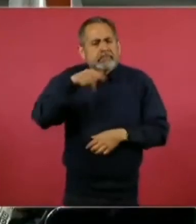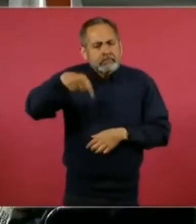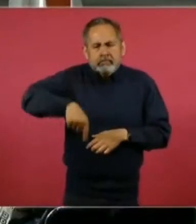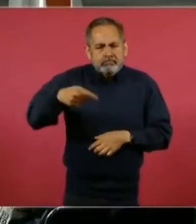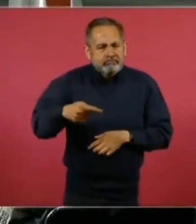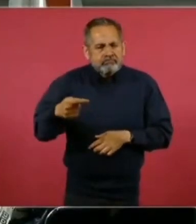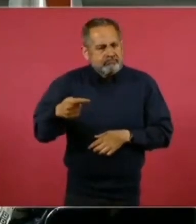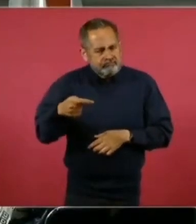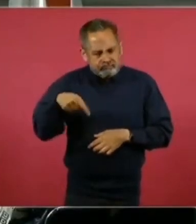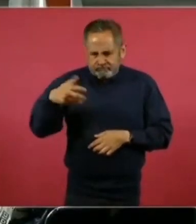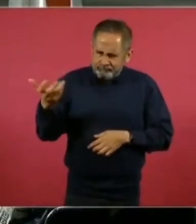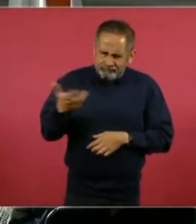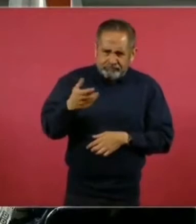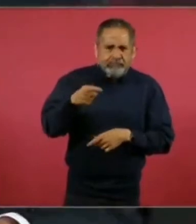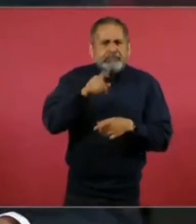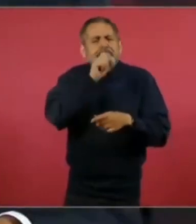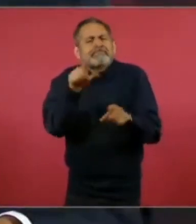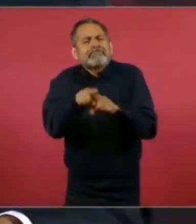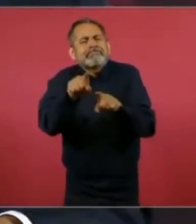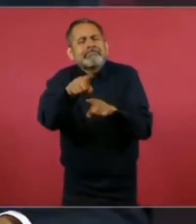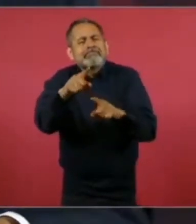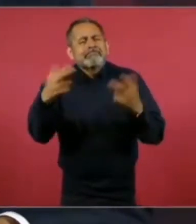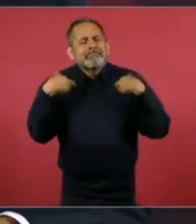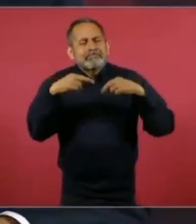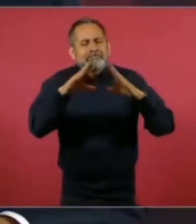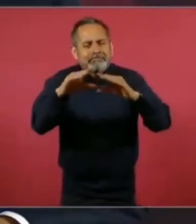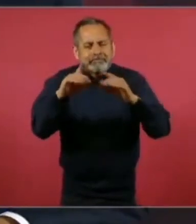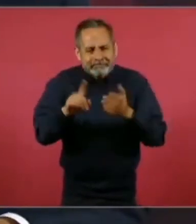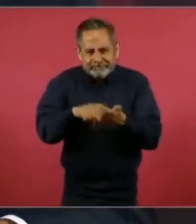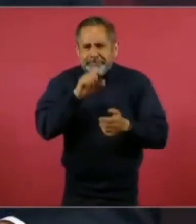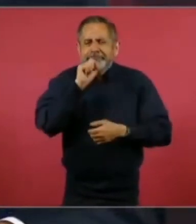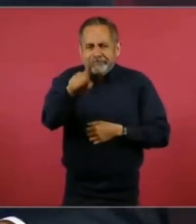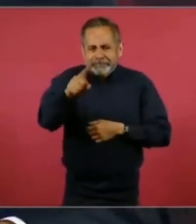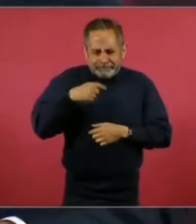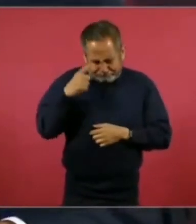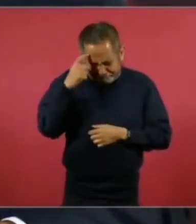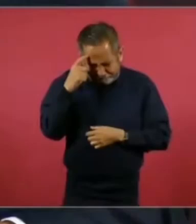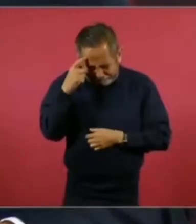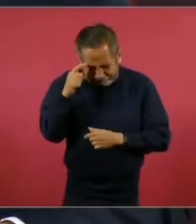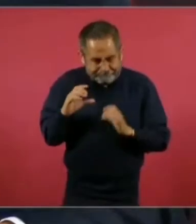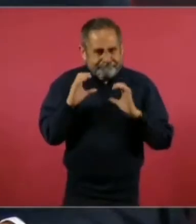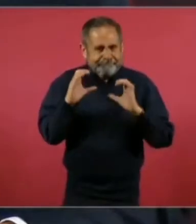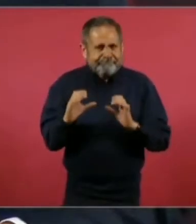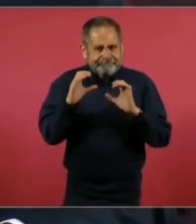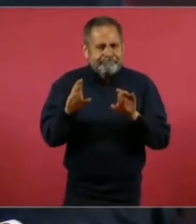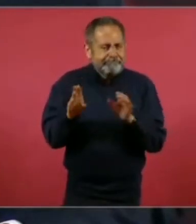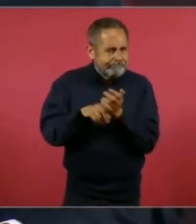que decía tu maestro, o sea, cuidado con